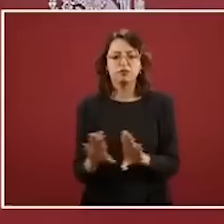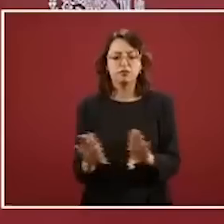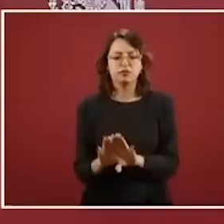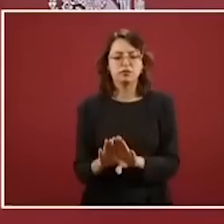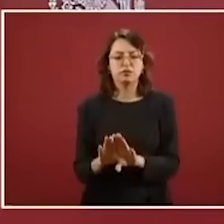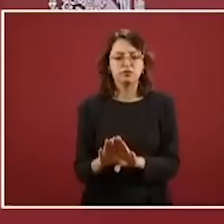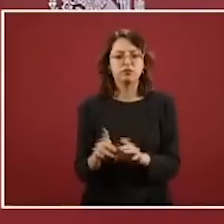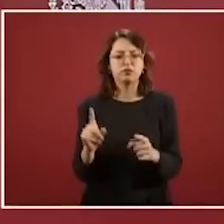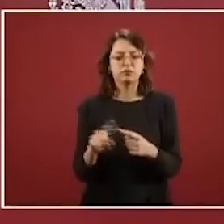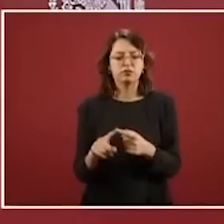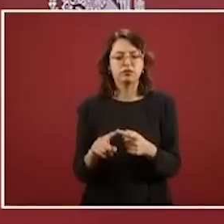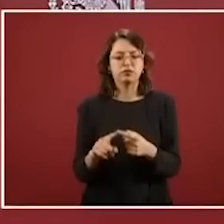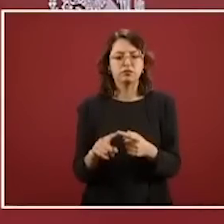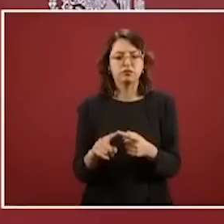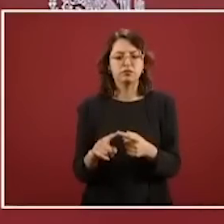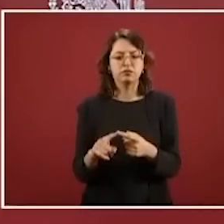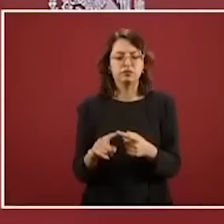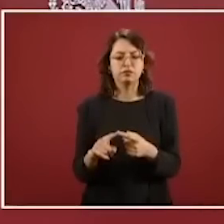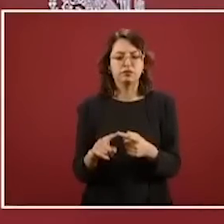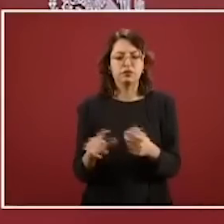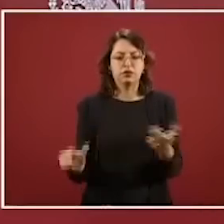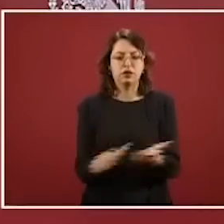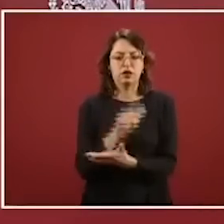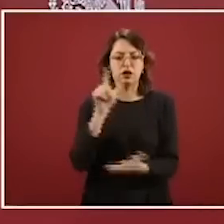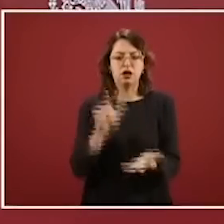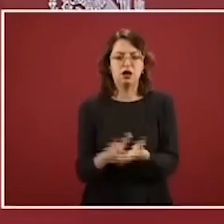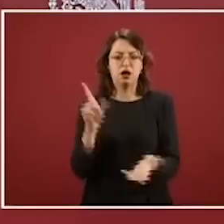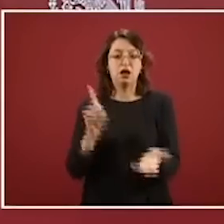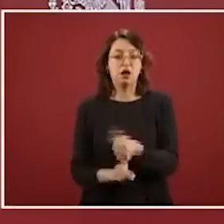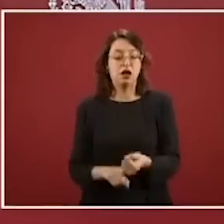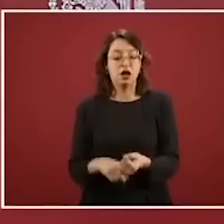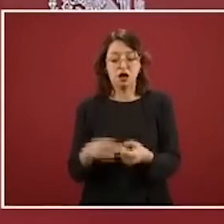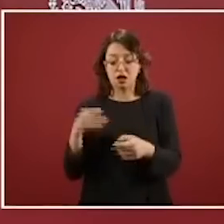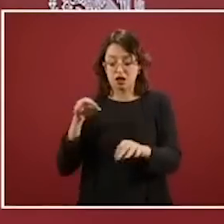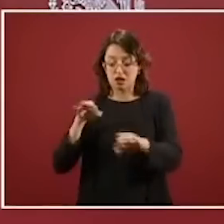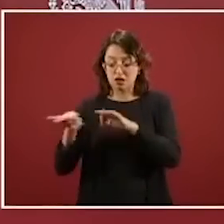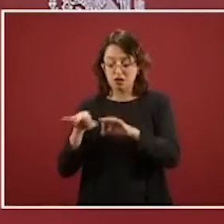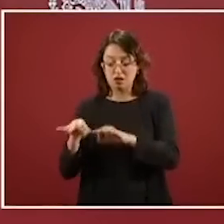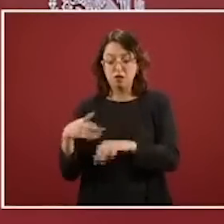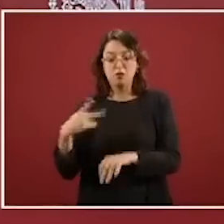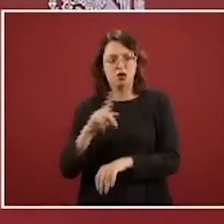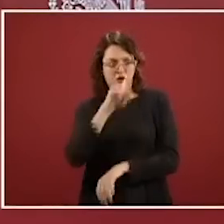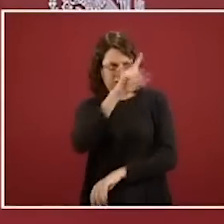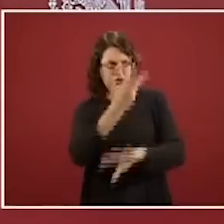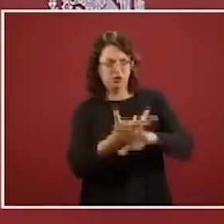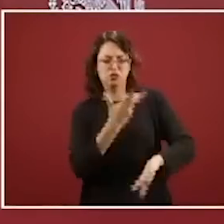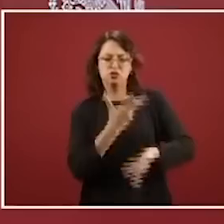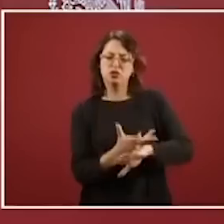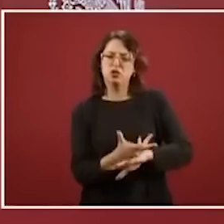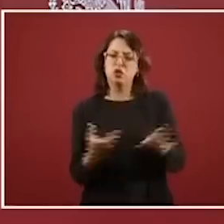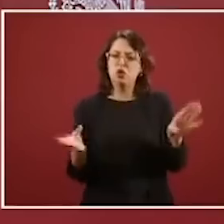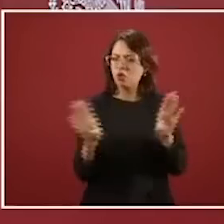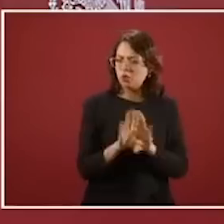establecidos en la legislación laboral en Estados Unidos? Es muy interesante.